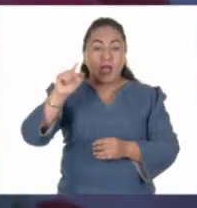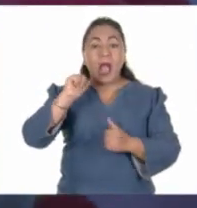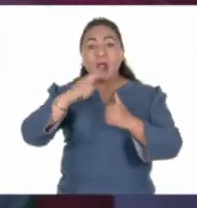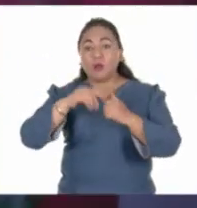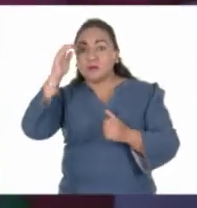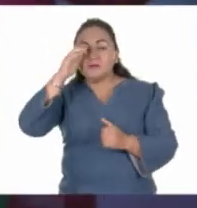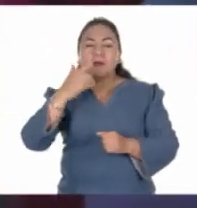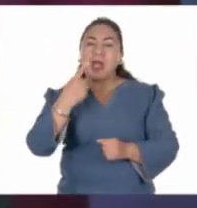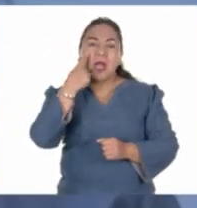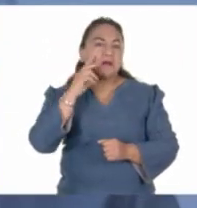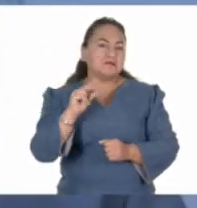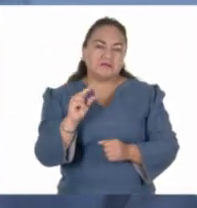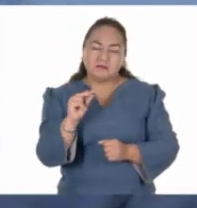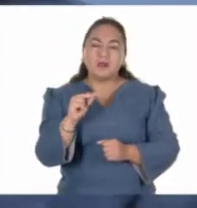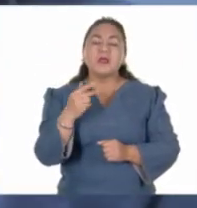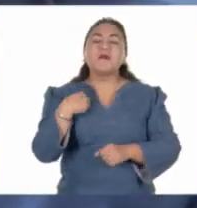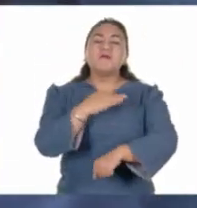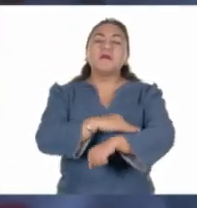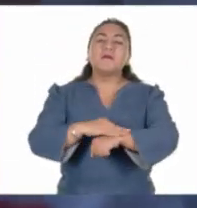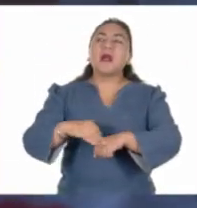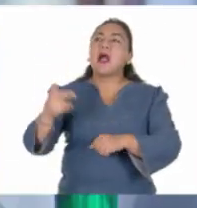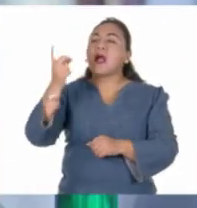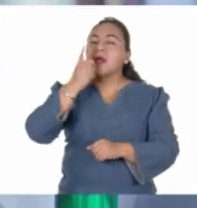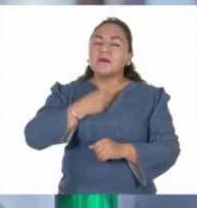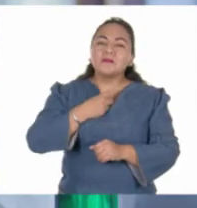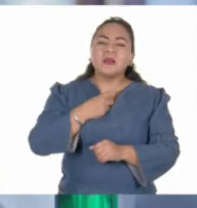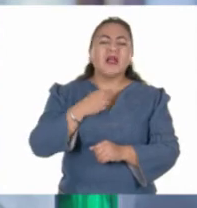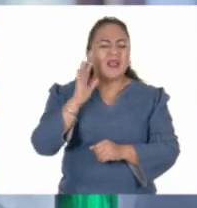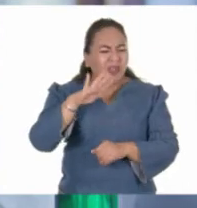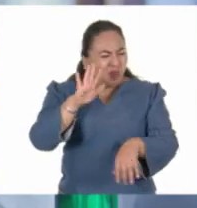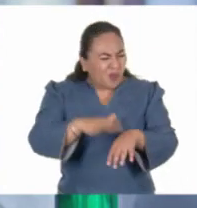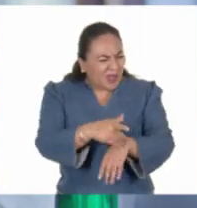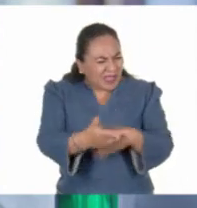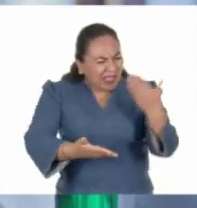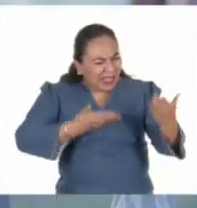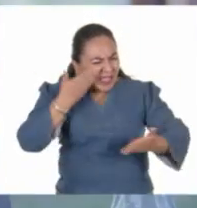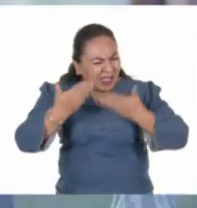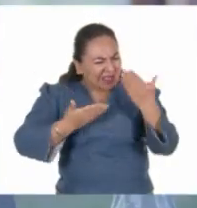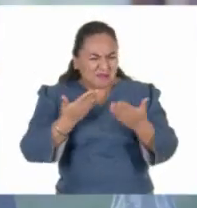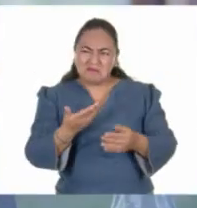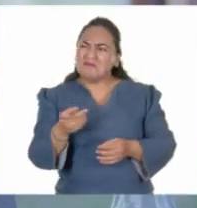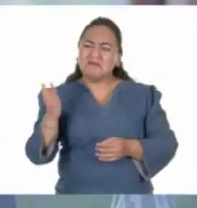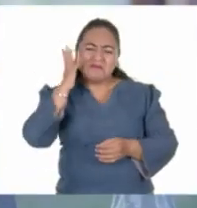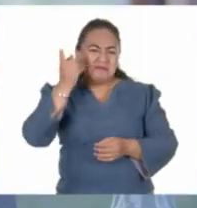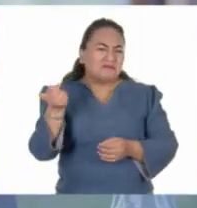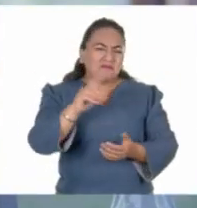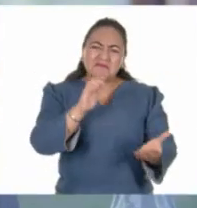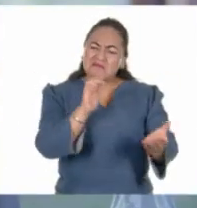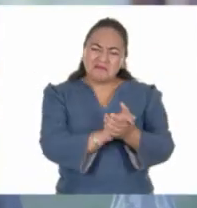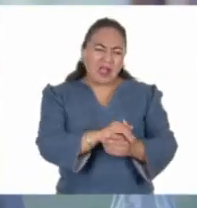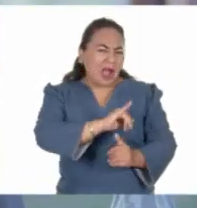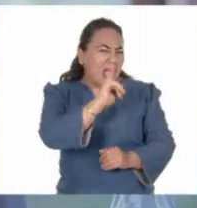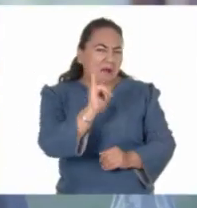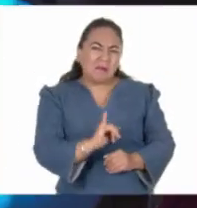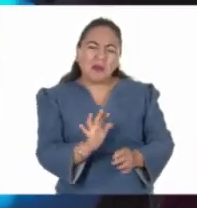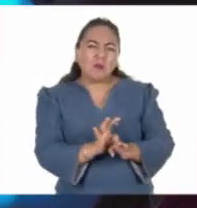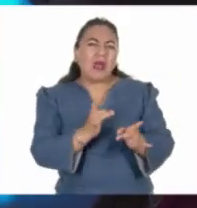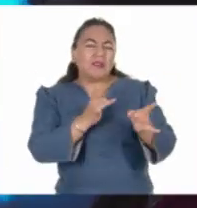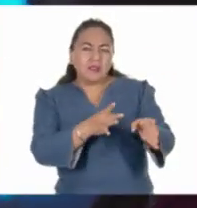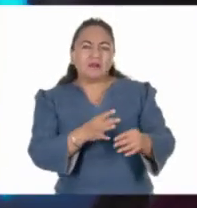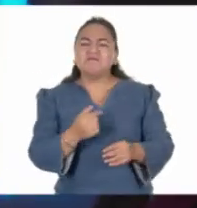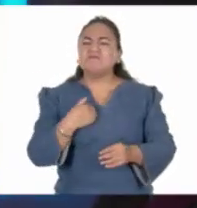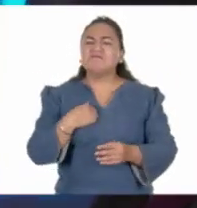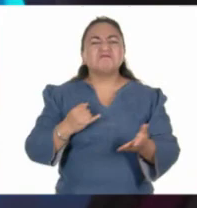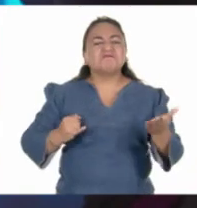alguna ciencia y nunca faltó el familiar que me dijera: ¿por qué estudias eso? Nadie se va a querer casar contigo.